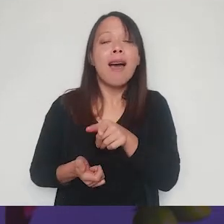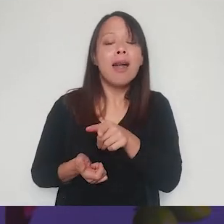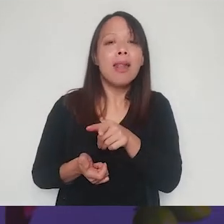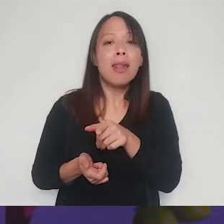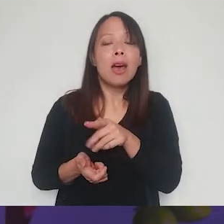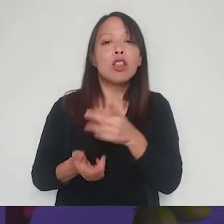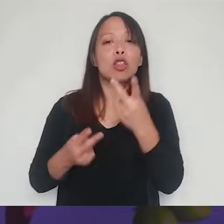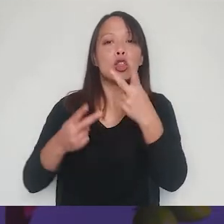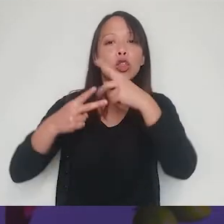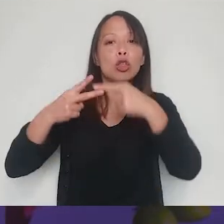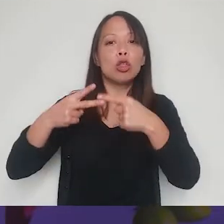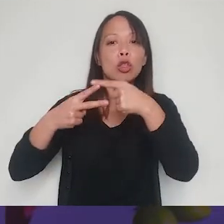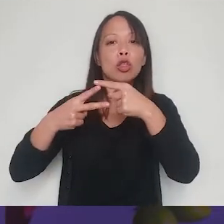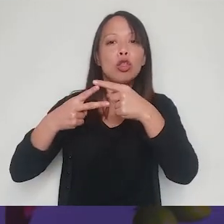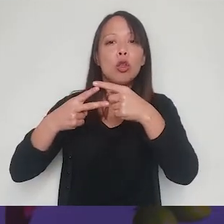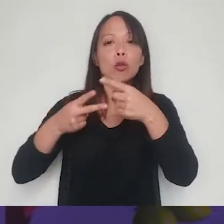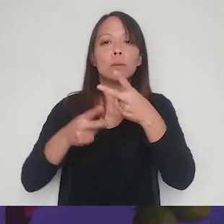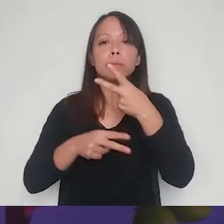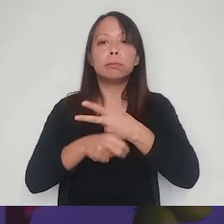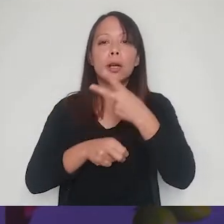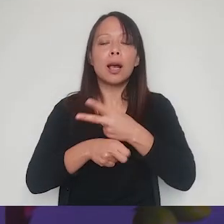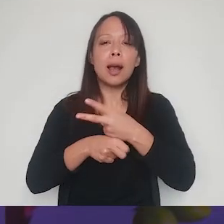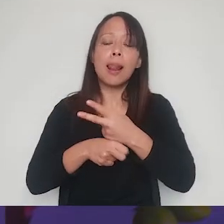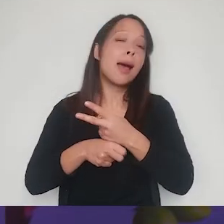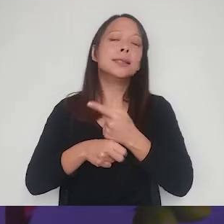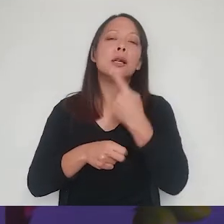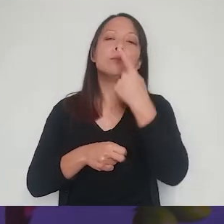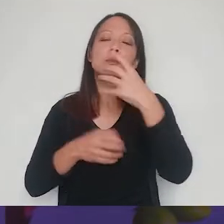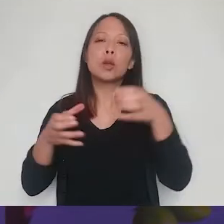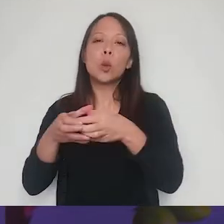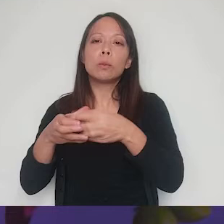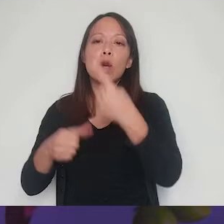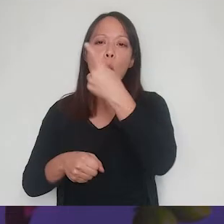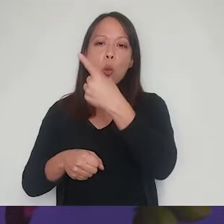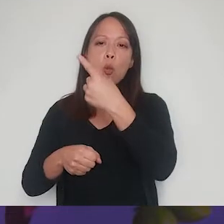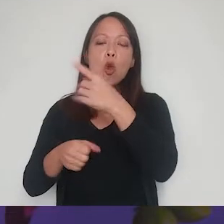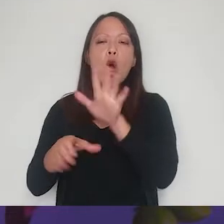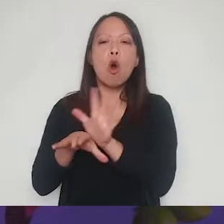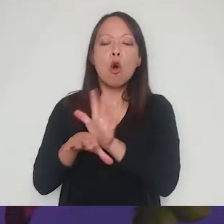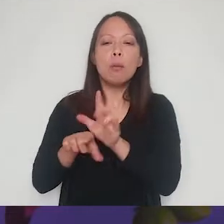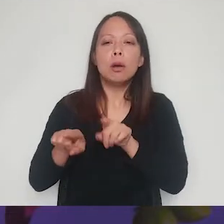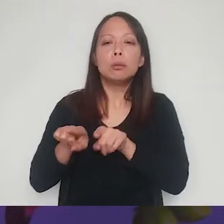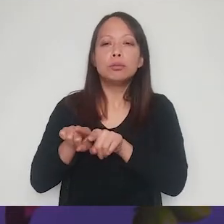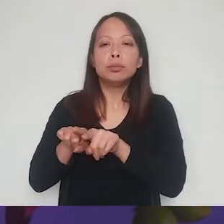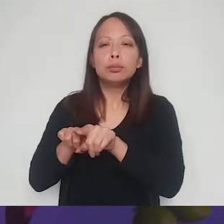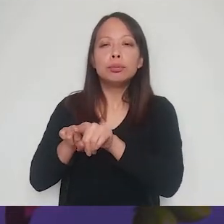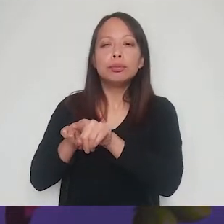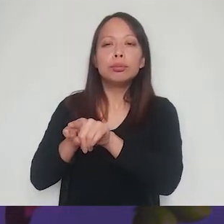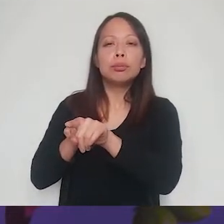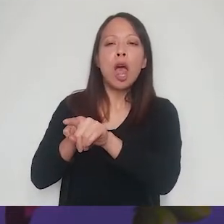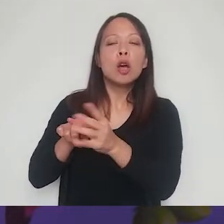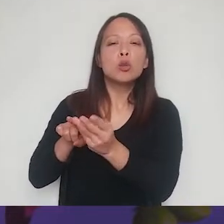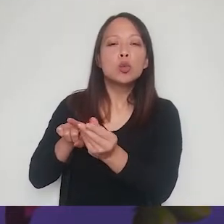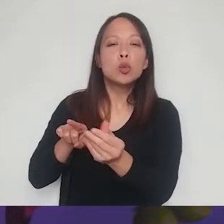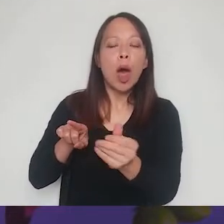los exones alternativos se clasifican en dos clases. La clase 1, donde una baja velocidad de elongación o de